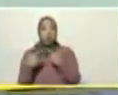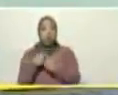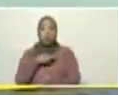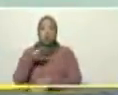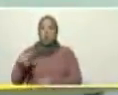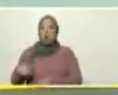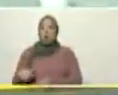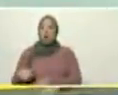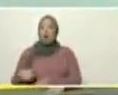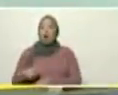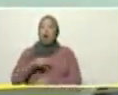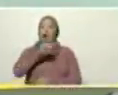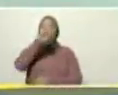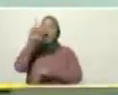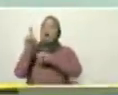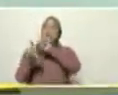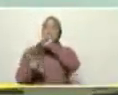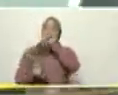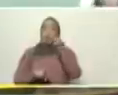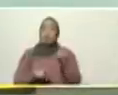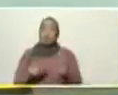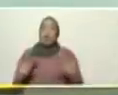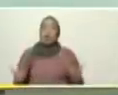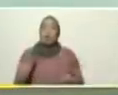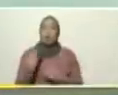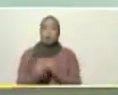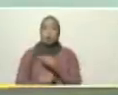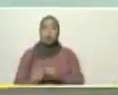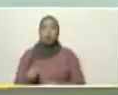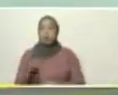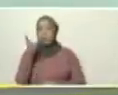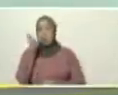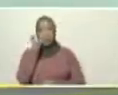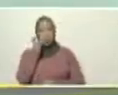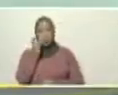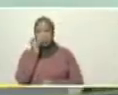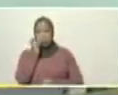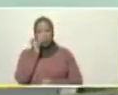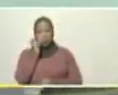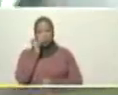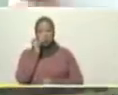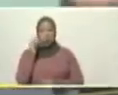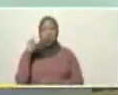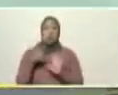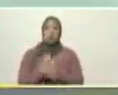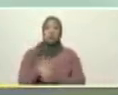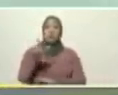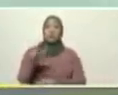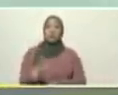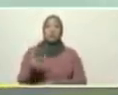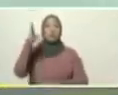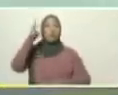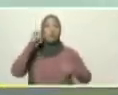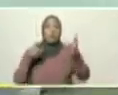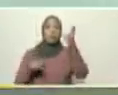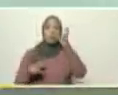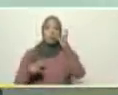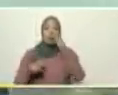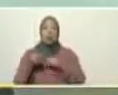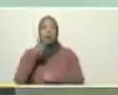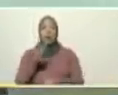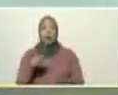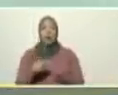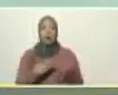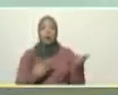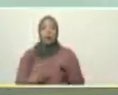es preguntarnos qué tenemos que hacer para que el pueblo no escuche a esos cantos de sirena, porque hay mucha gente que está escuchando los gritos de guerra. A